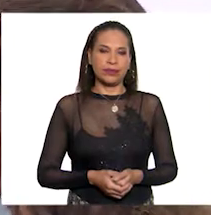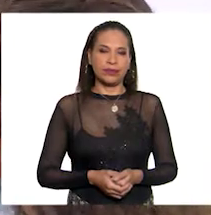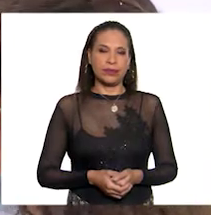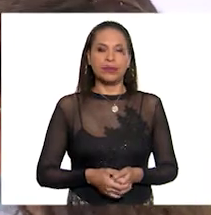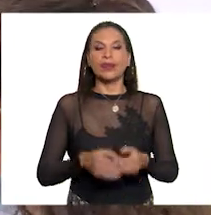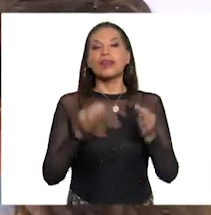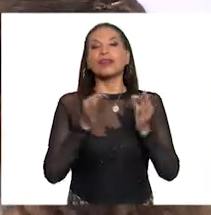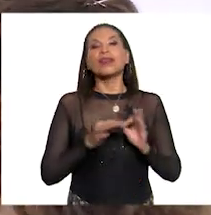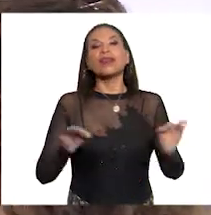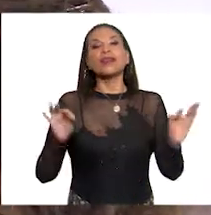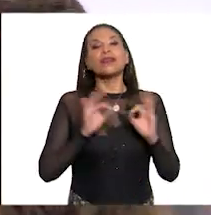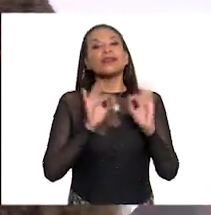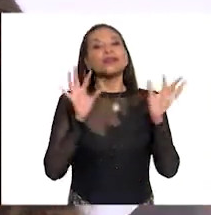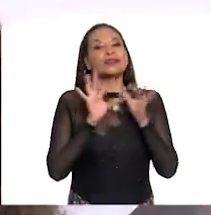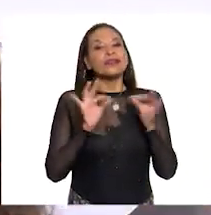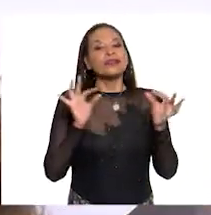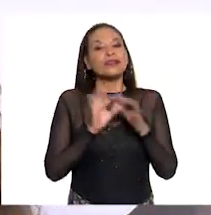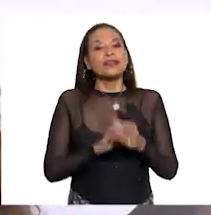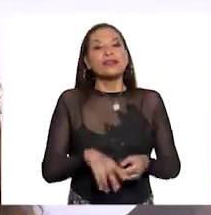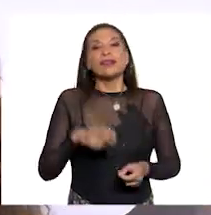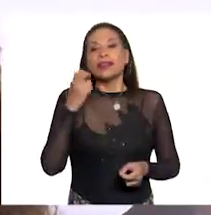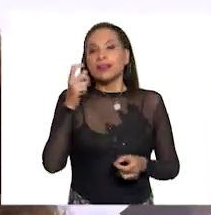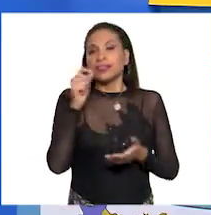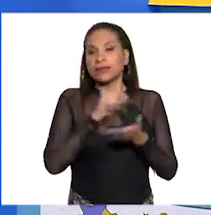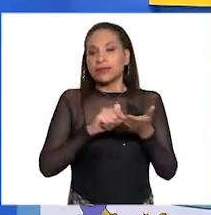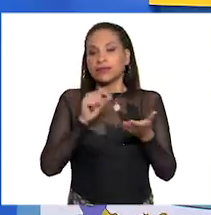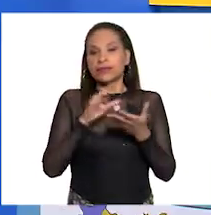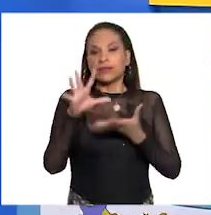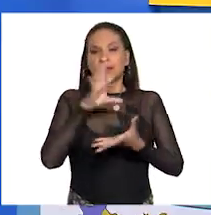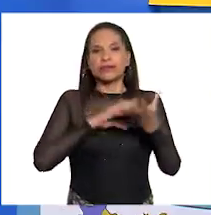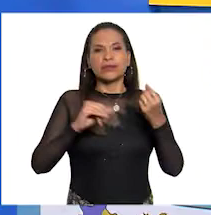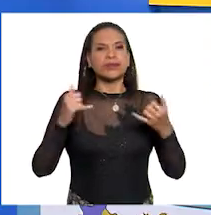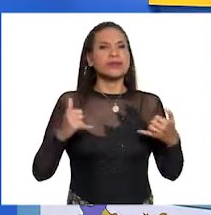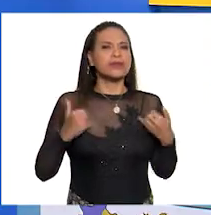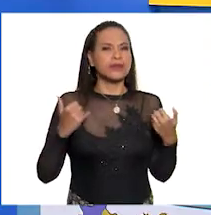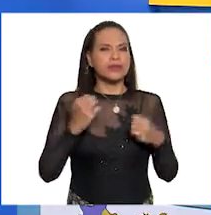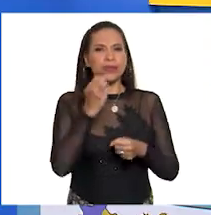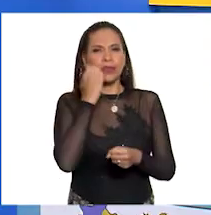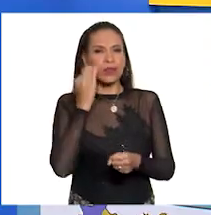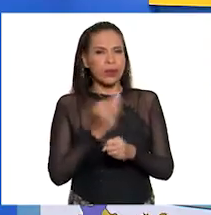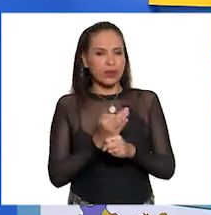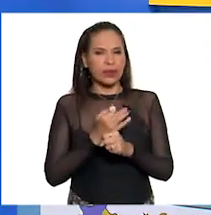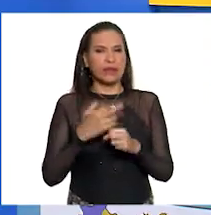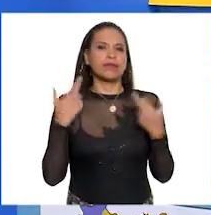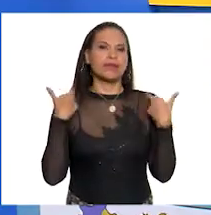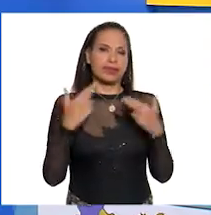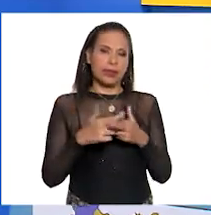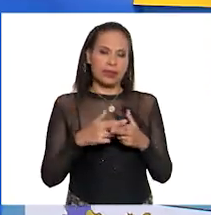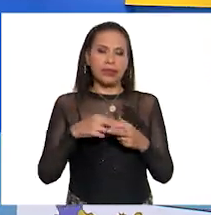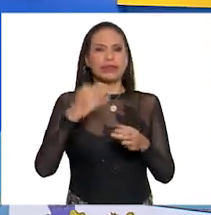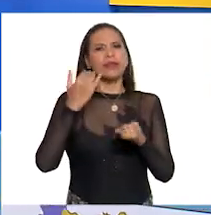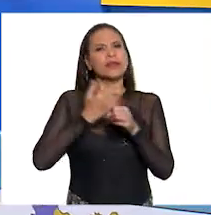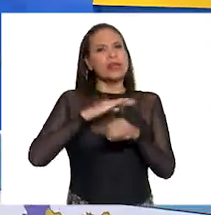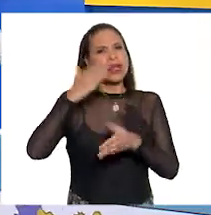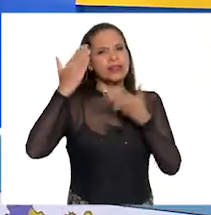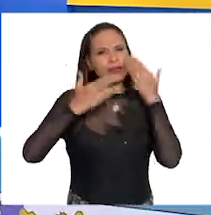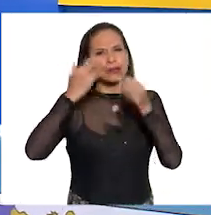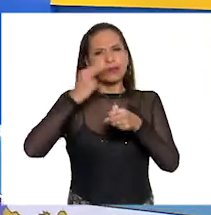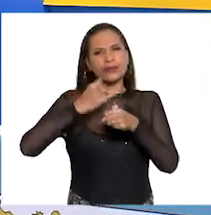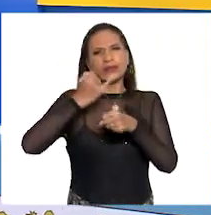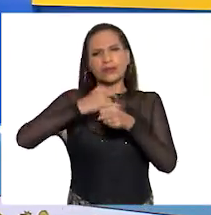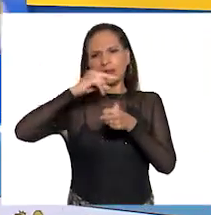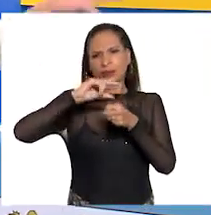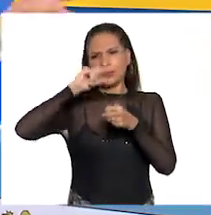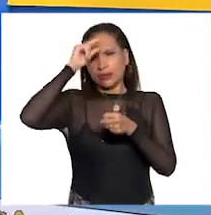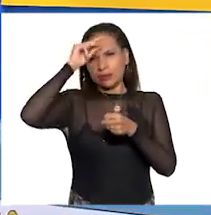Es importante mencionar que esta literatura influyó en los jóvenes estudiantes, académicos e intelectuales que exigieron